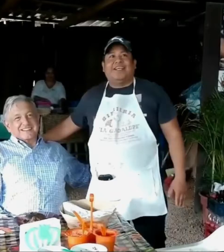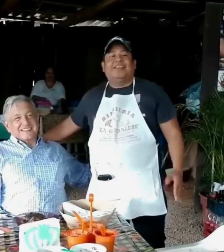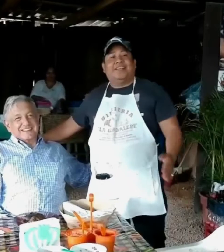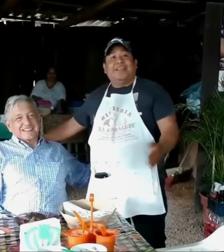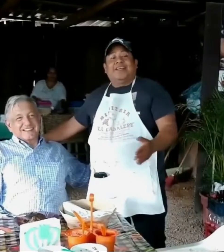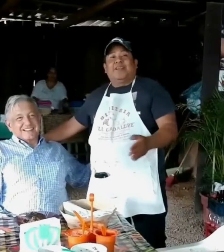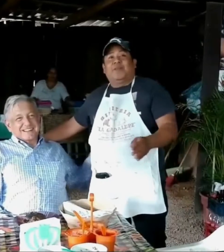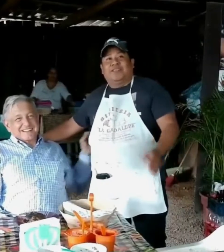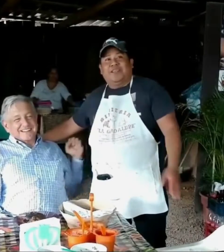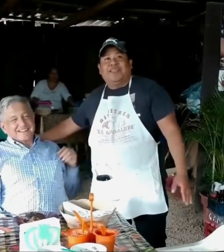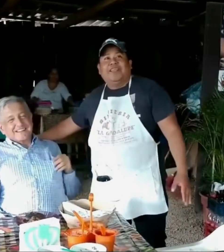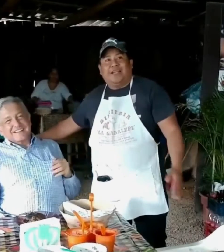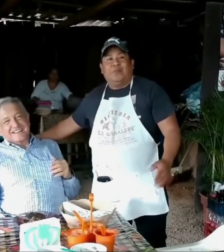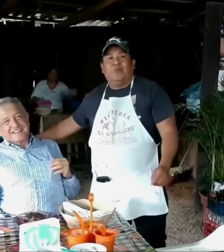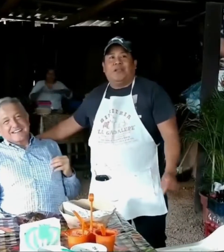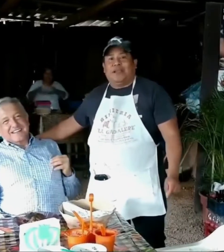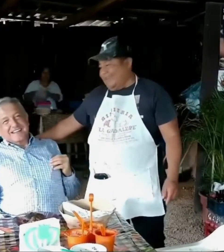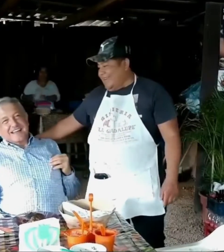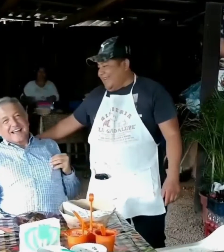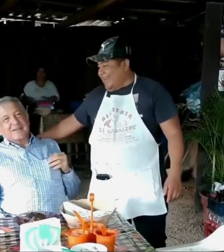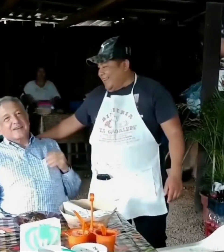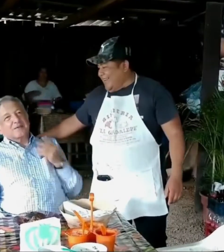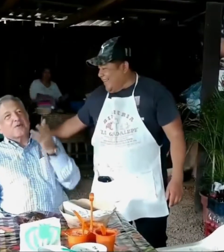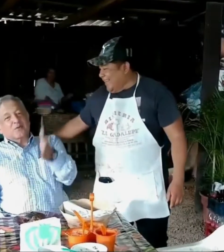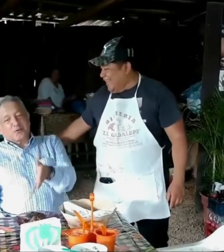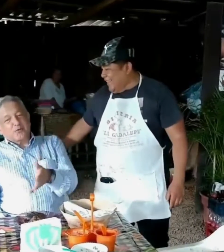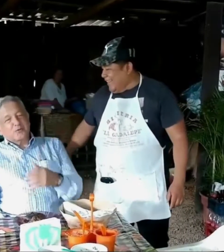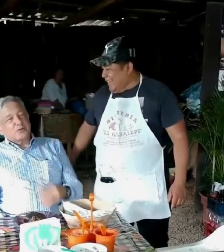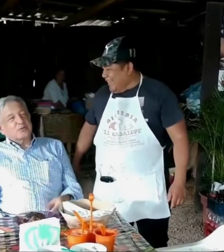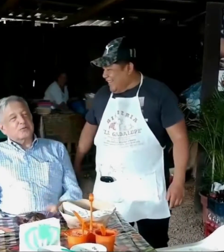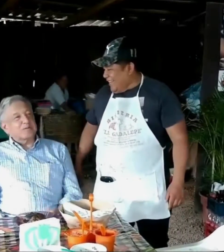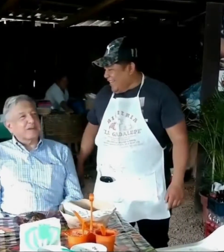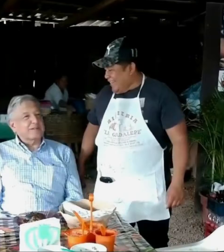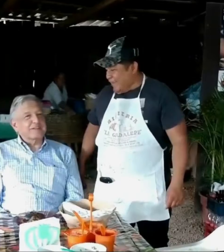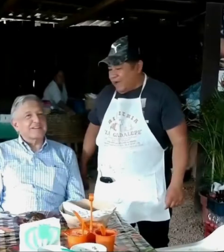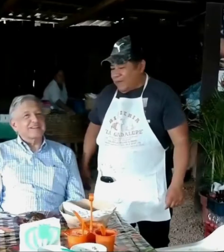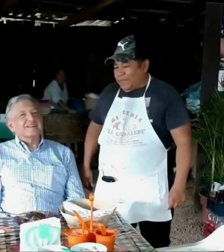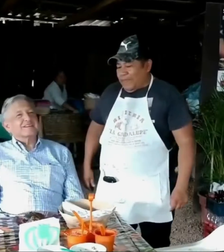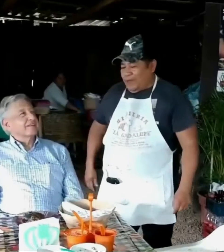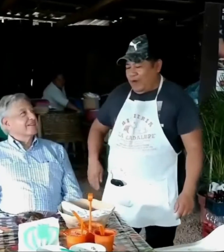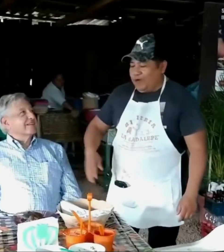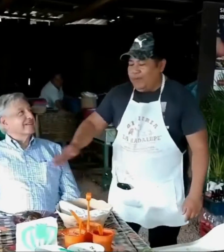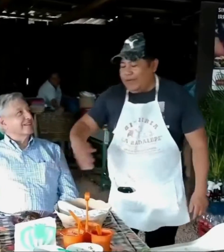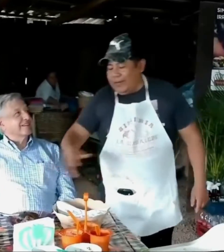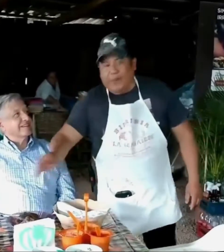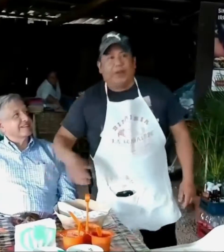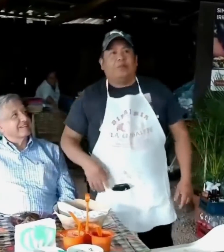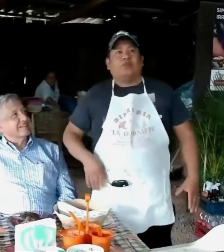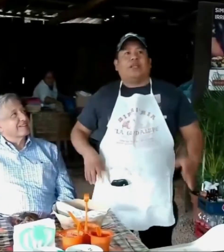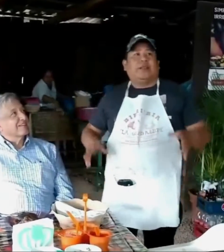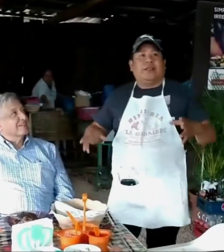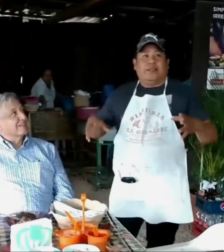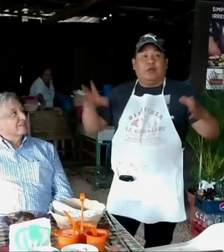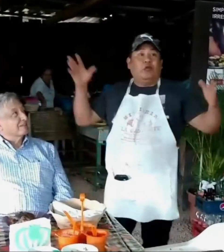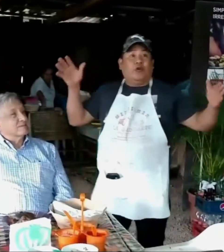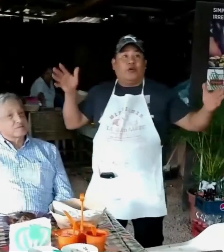aquí cerquita del presidente de la República. A ver, pero ¿cómo se prepara la birria? Bueno, la birria la